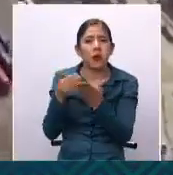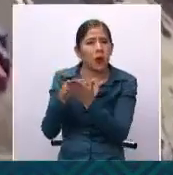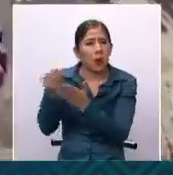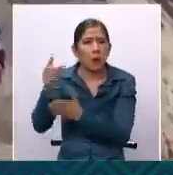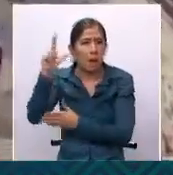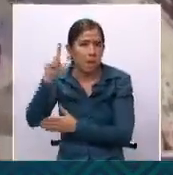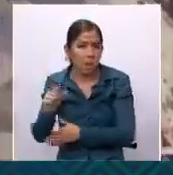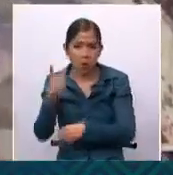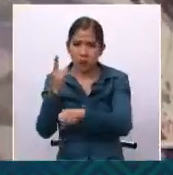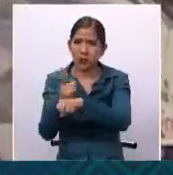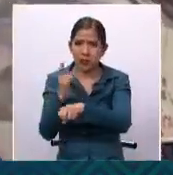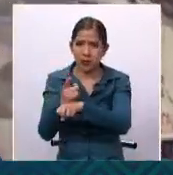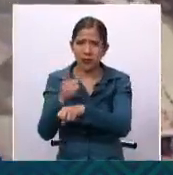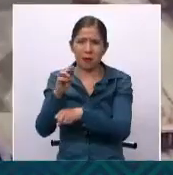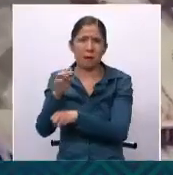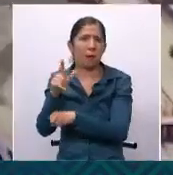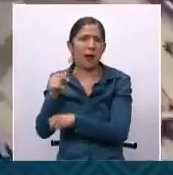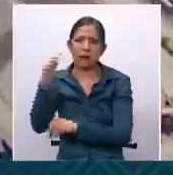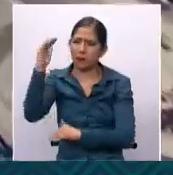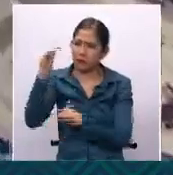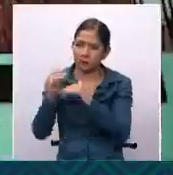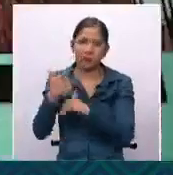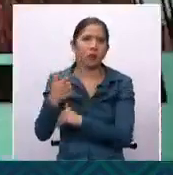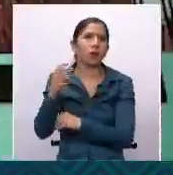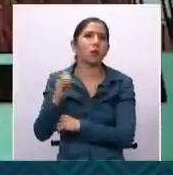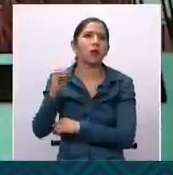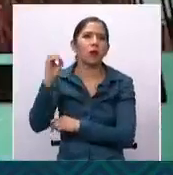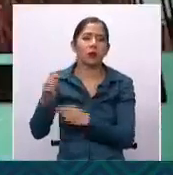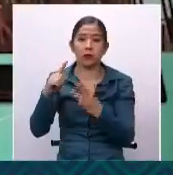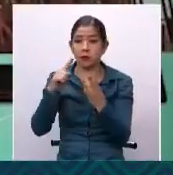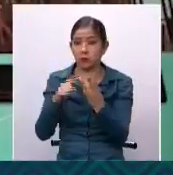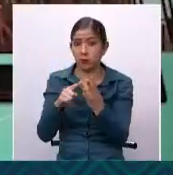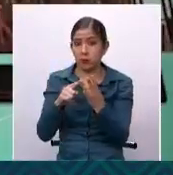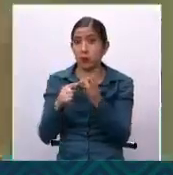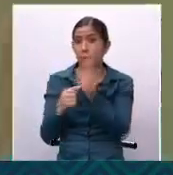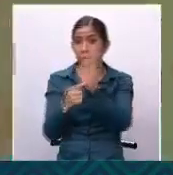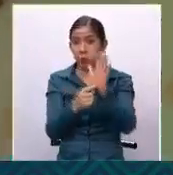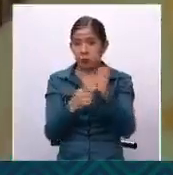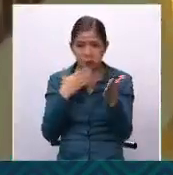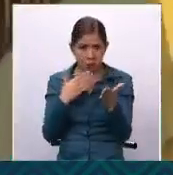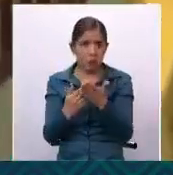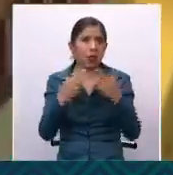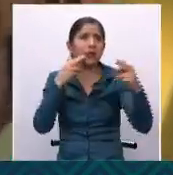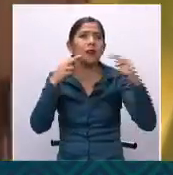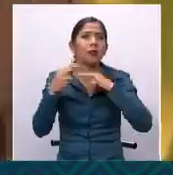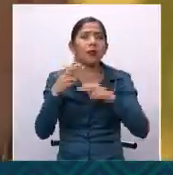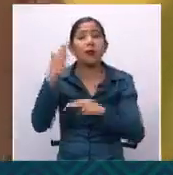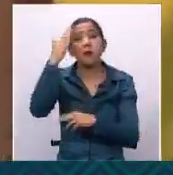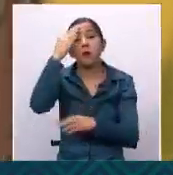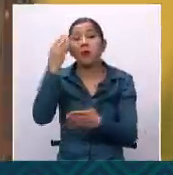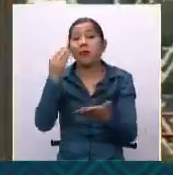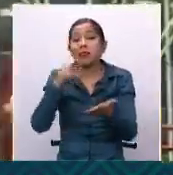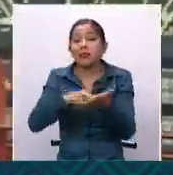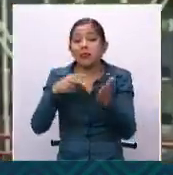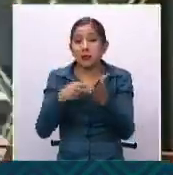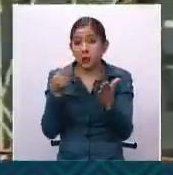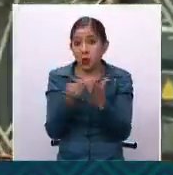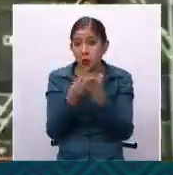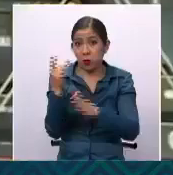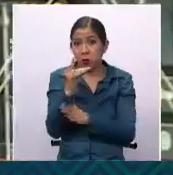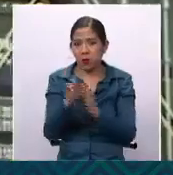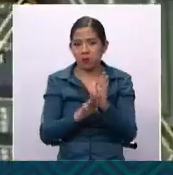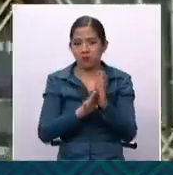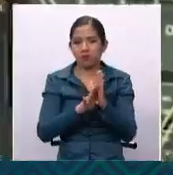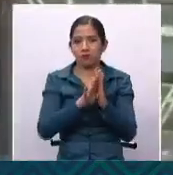menos cerveza de Malta, que se redujo en un 21%, lo que refleja muy buenas noticias y demuestra que la economía en el país se está